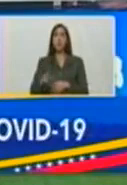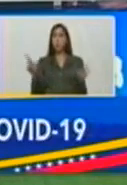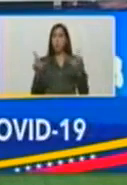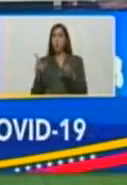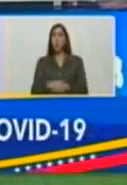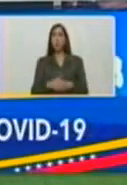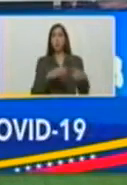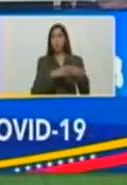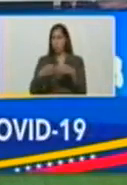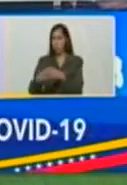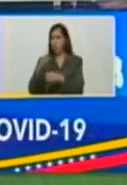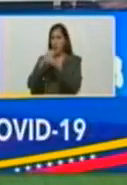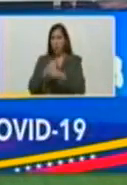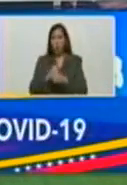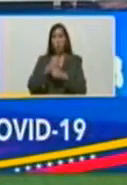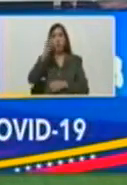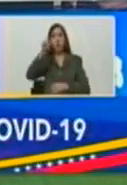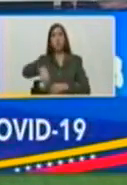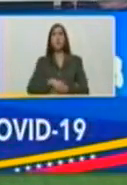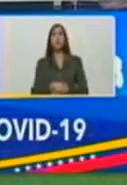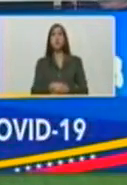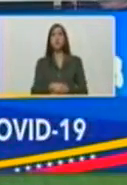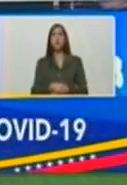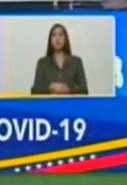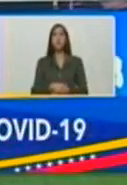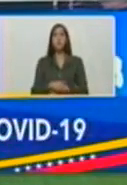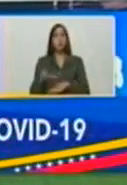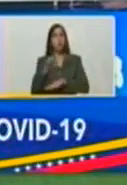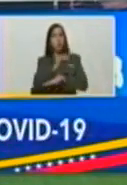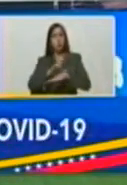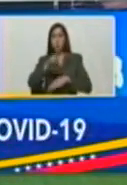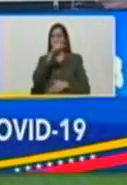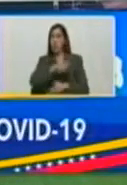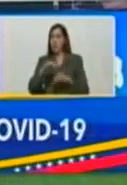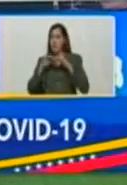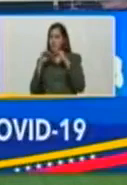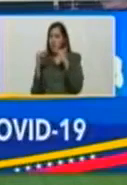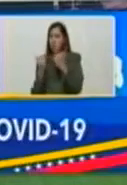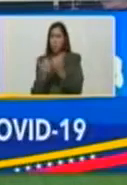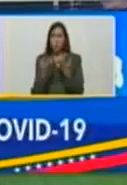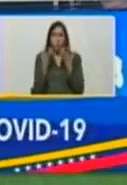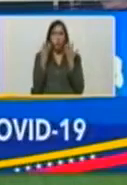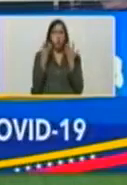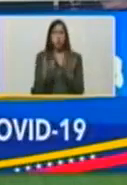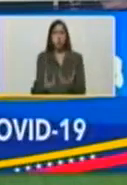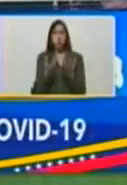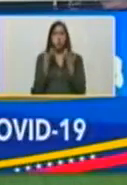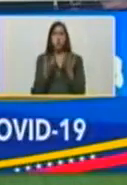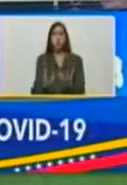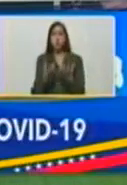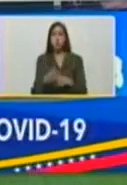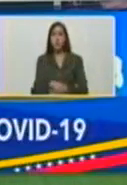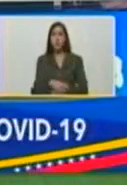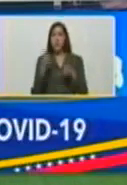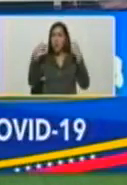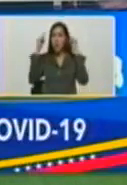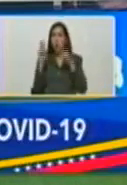Potro. Y nadie, en los juegos de grandes ligas, nadie, el estadio está hasta los tequeteques y nadie usa